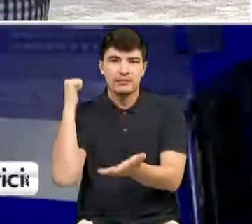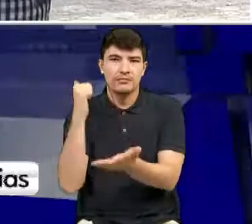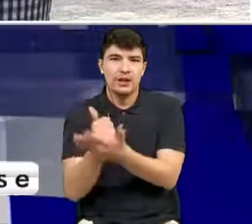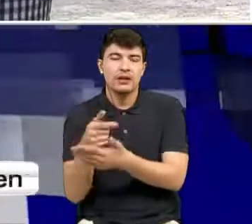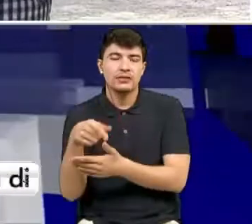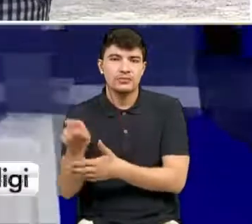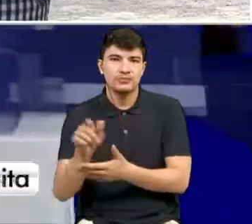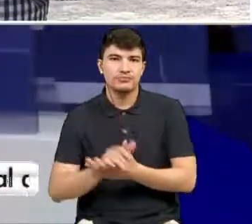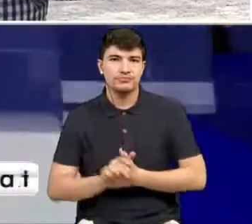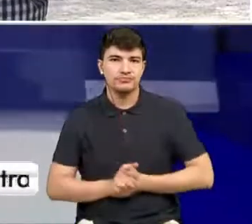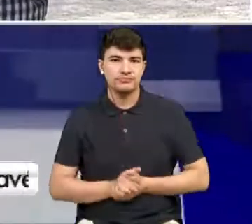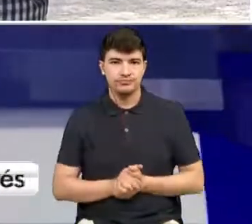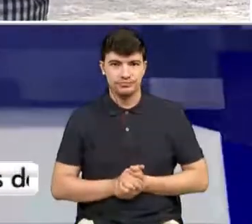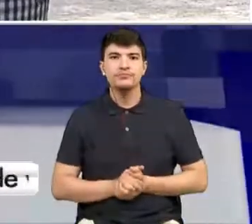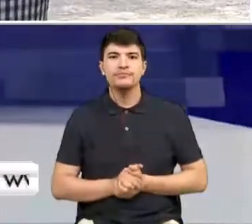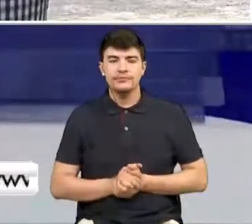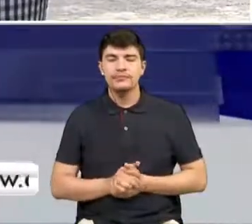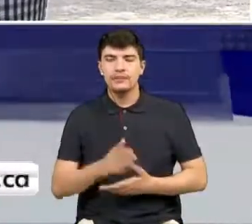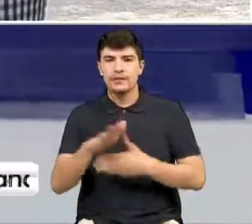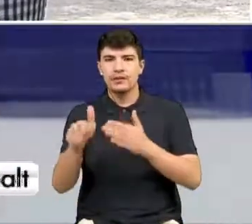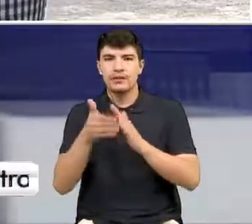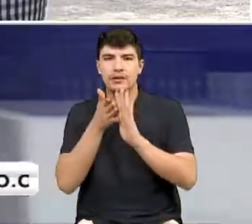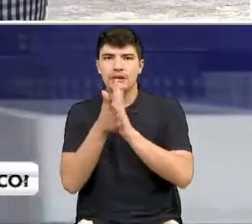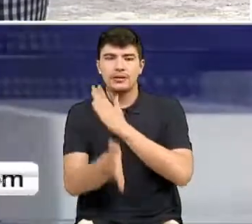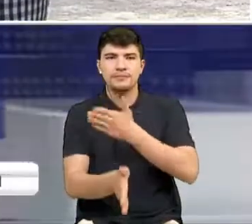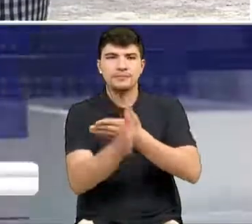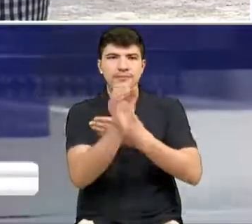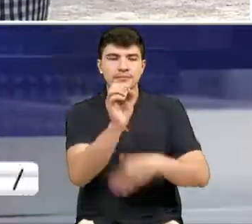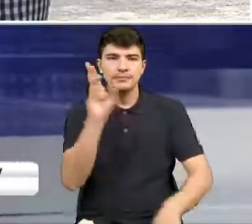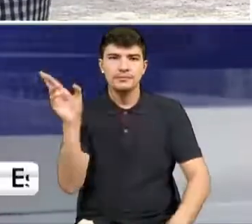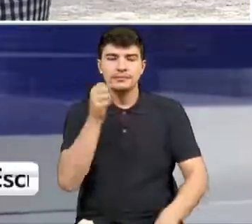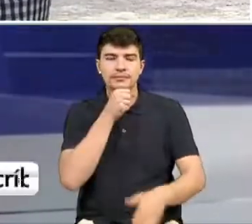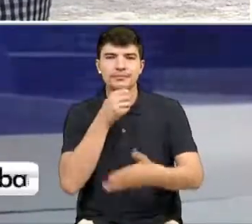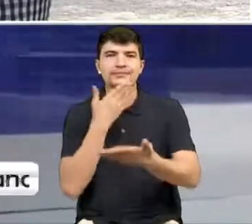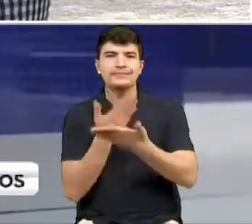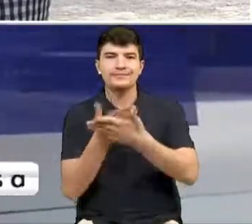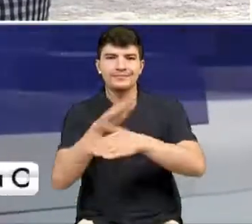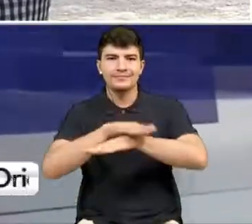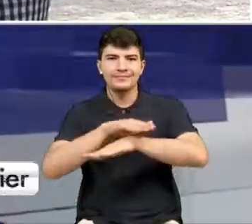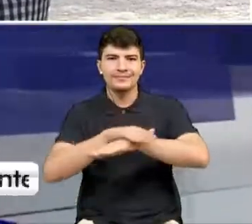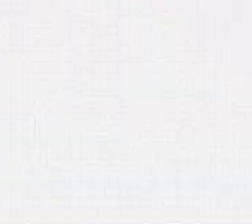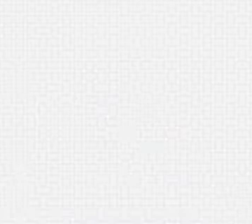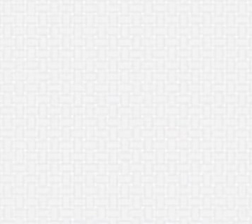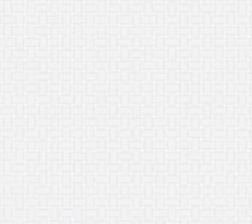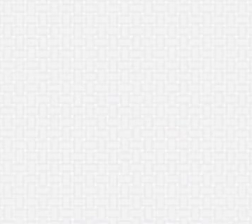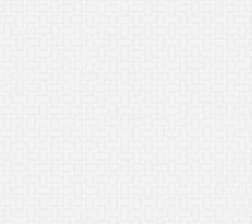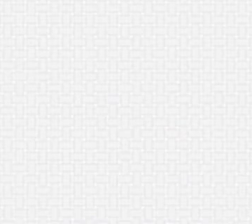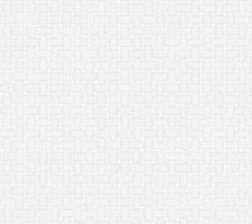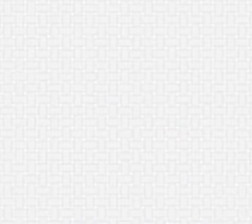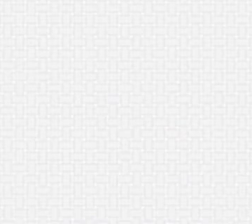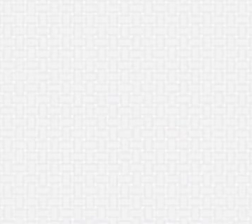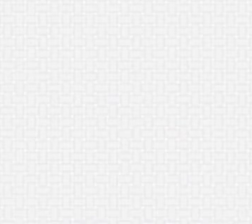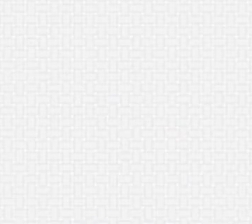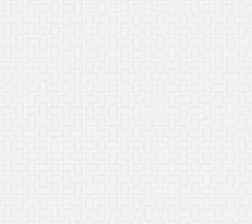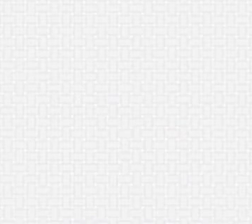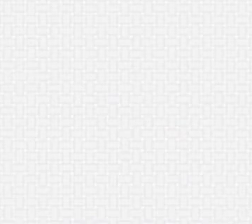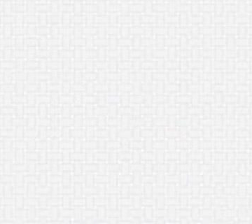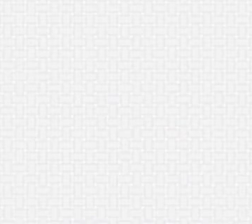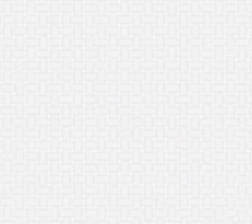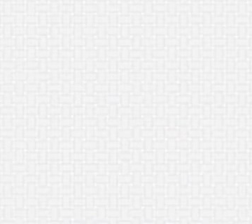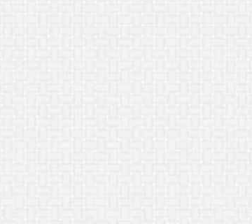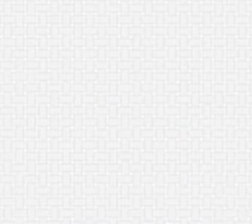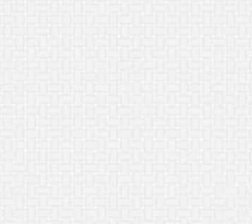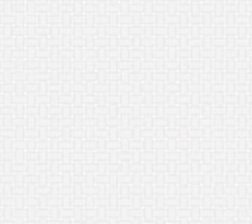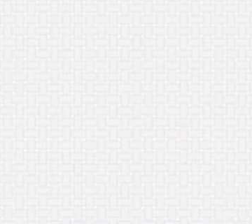de ese hecho compañeros hasta aquí toda la información sigan ustedes con más oriente noticias muy buenas ganando poco